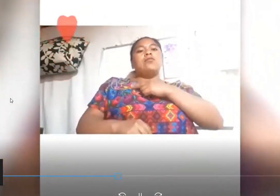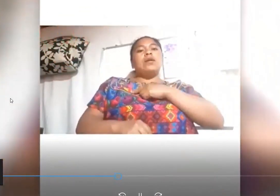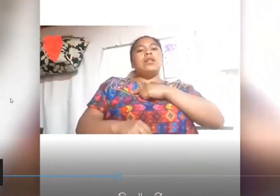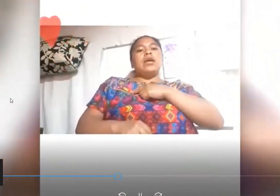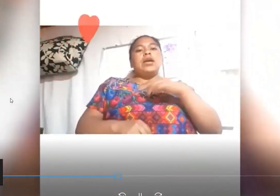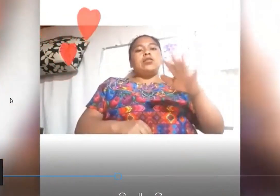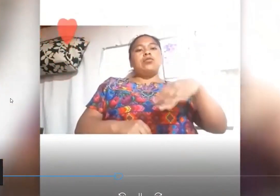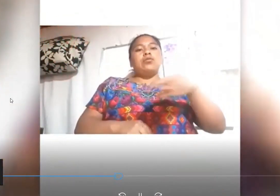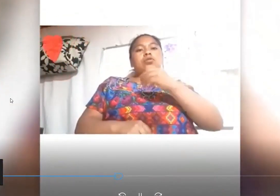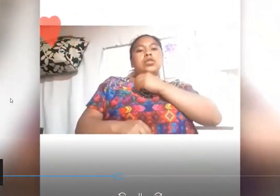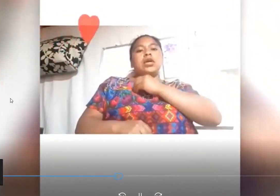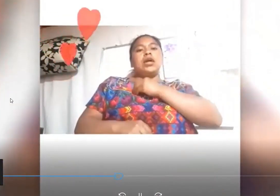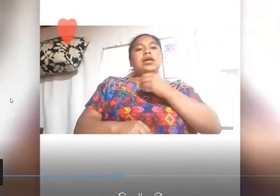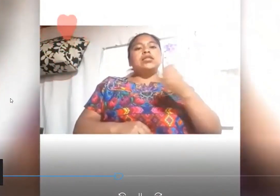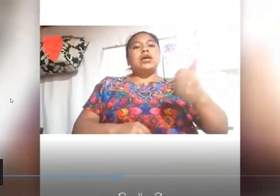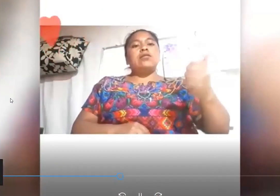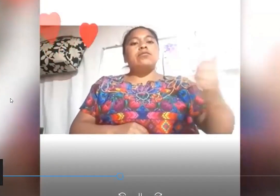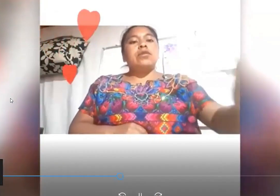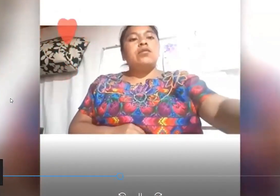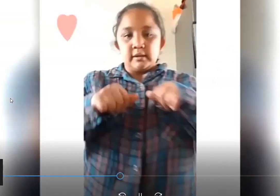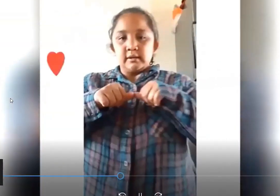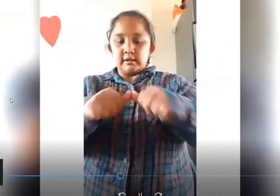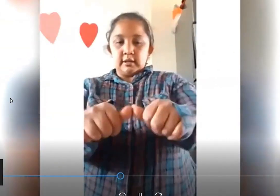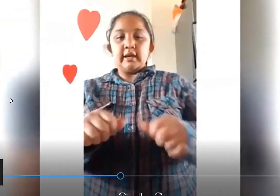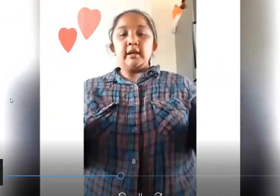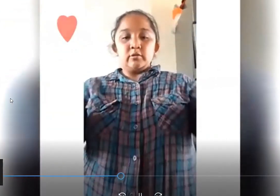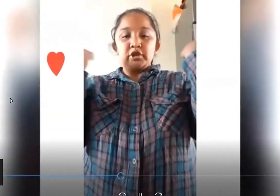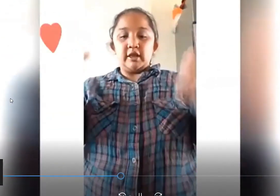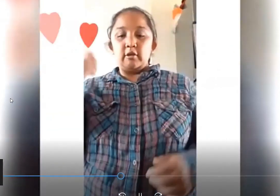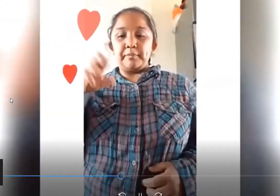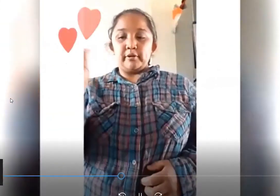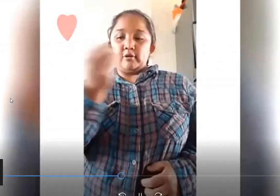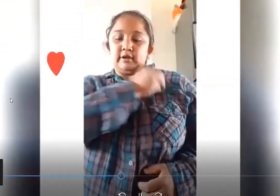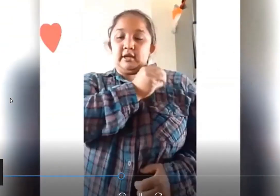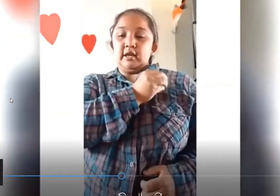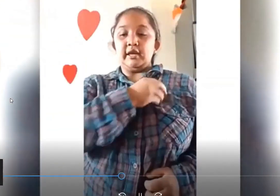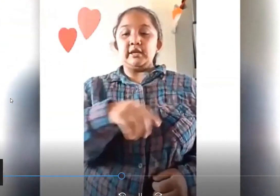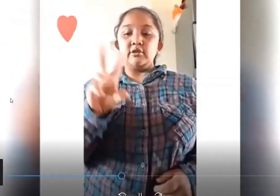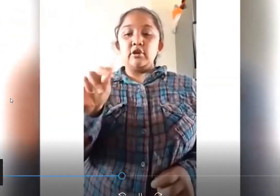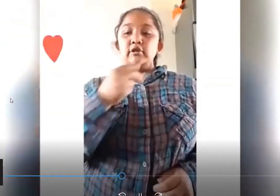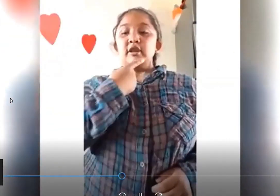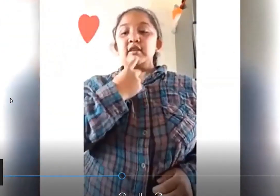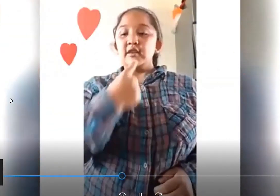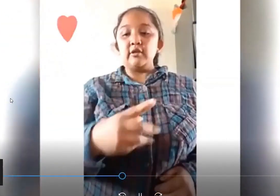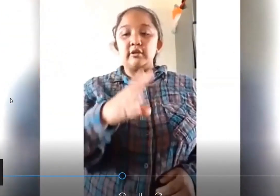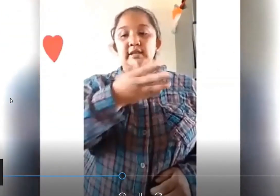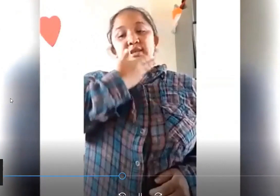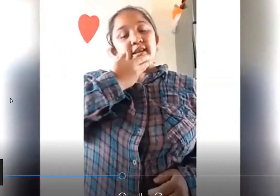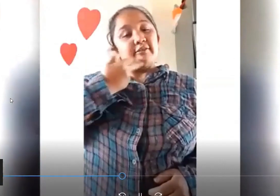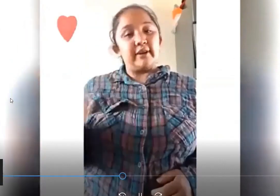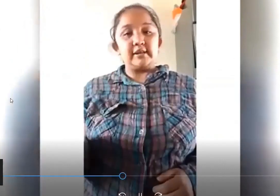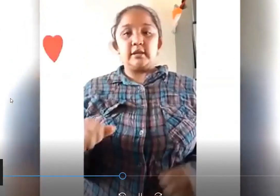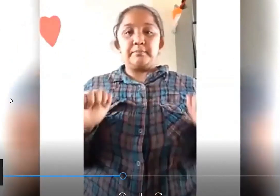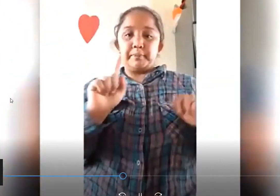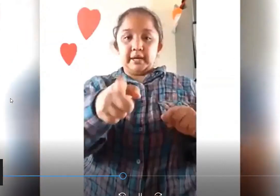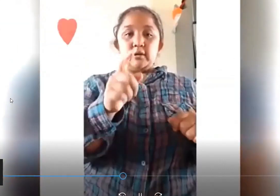alcanzarte. Sé humilde, que todos quieran estar contigo. Sigue luchando por lo que quieres. No te digo que